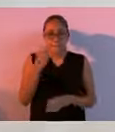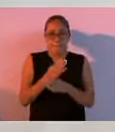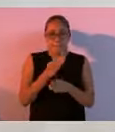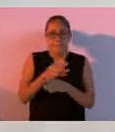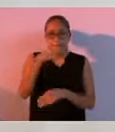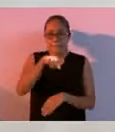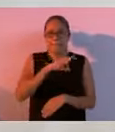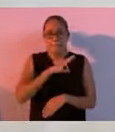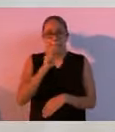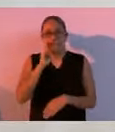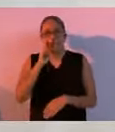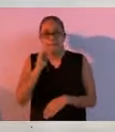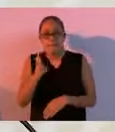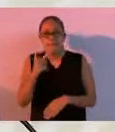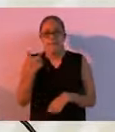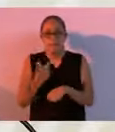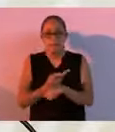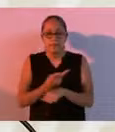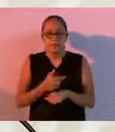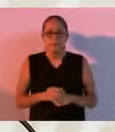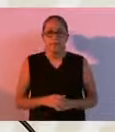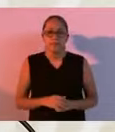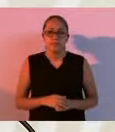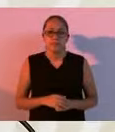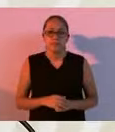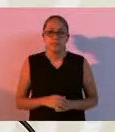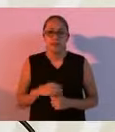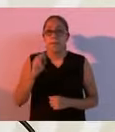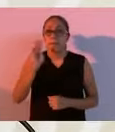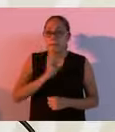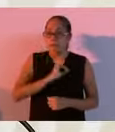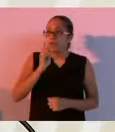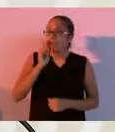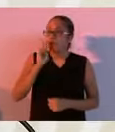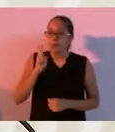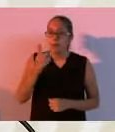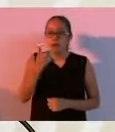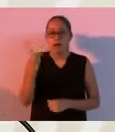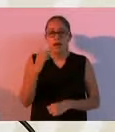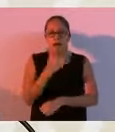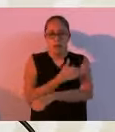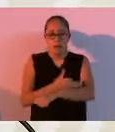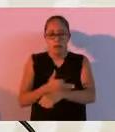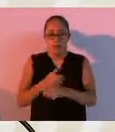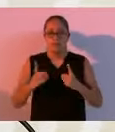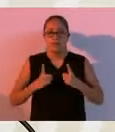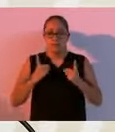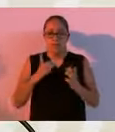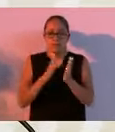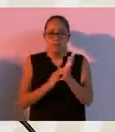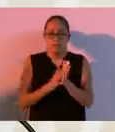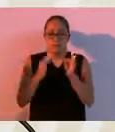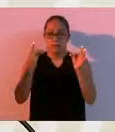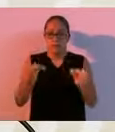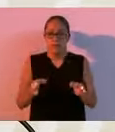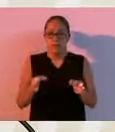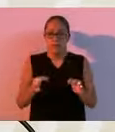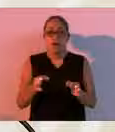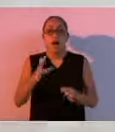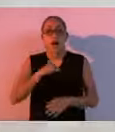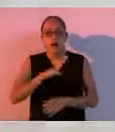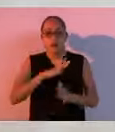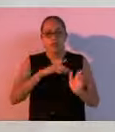intervención. Se va a notar que 1,000 familias van a ser poseedoras de títulos. Se va a notar que va a haber